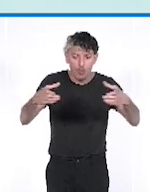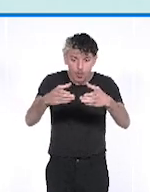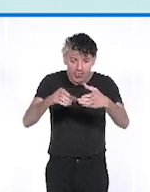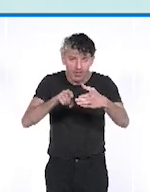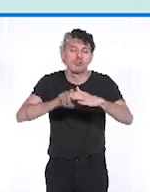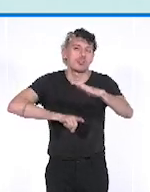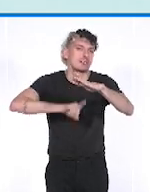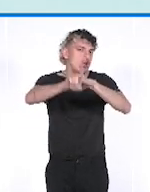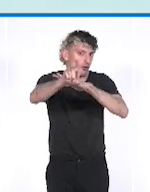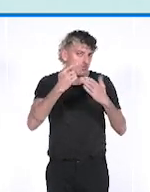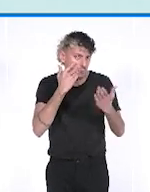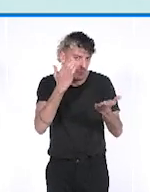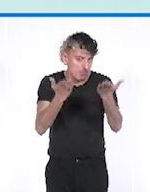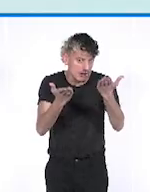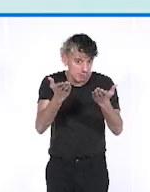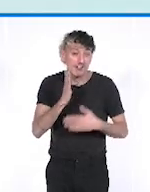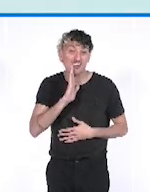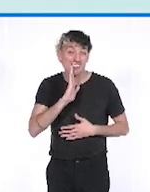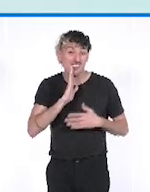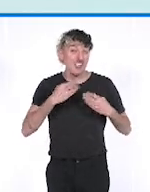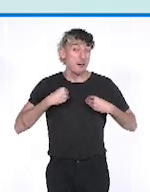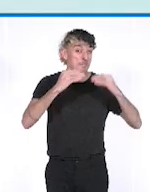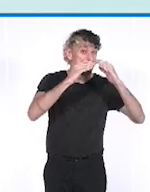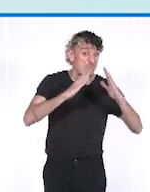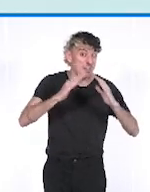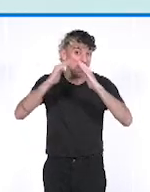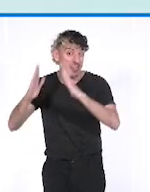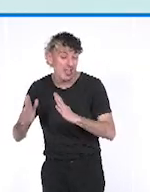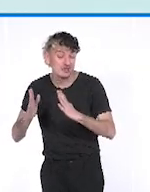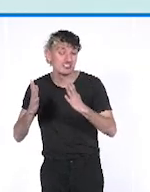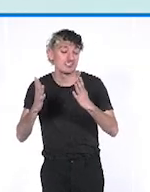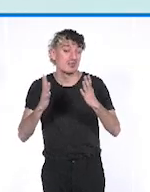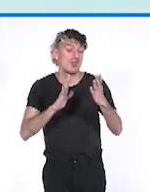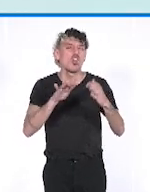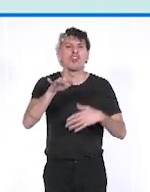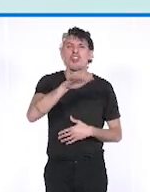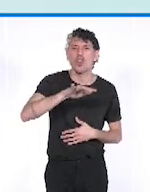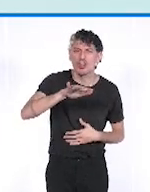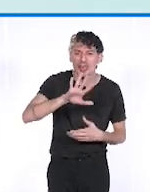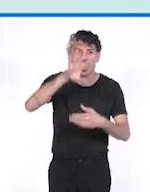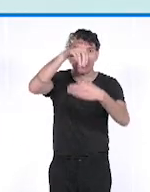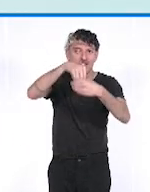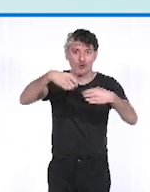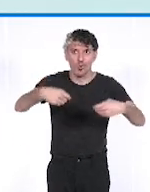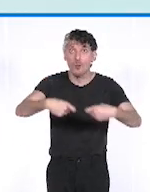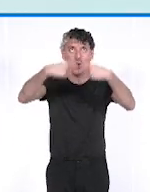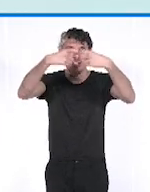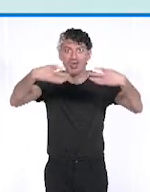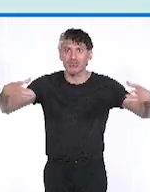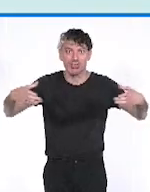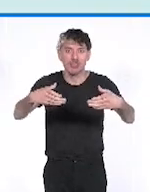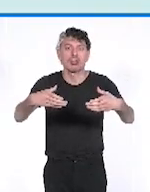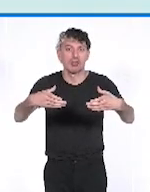que estas estas viviendas de las de las que hablamos No están no están aisladas no están en el aire están dentro de una comunidad que además puede tener características